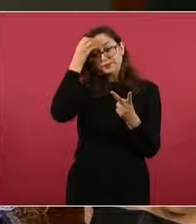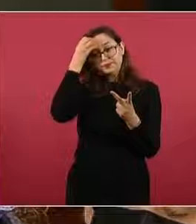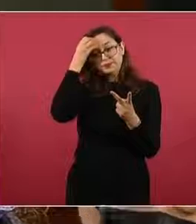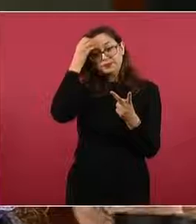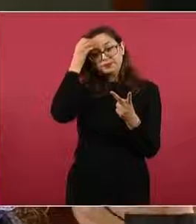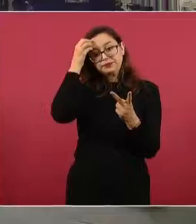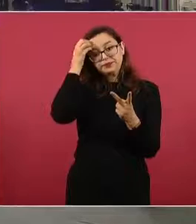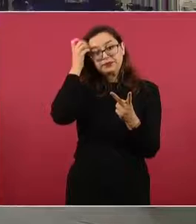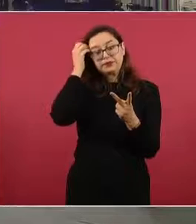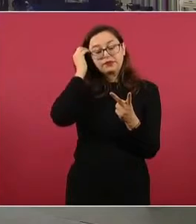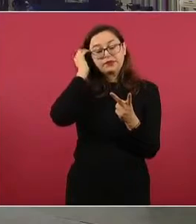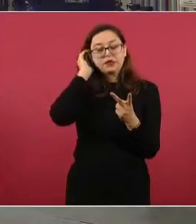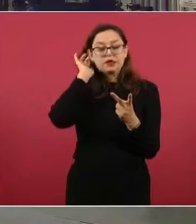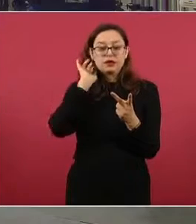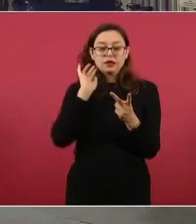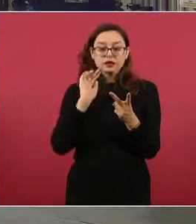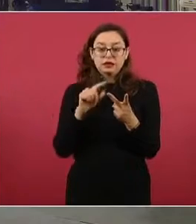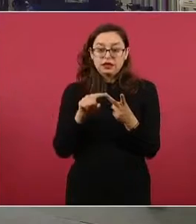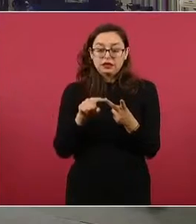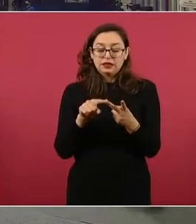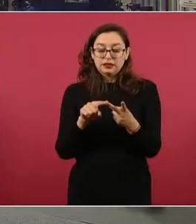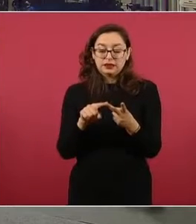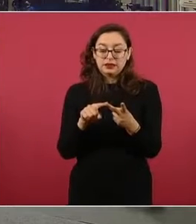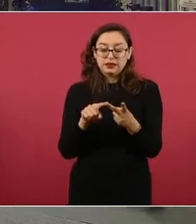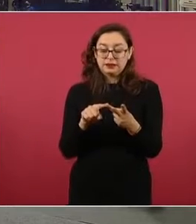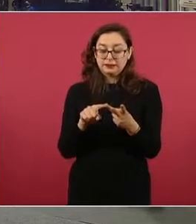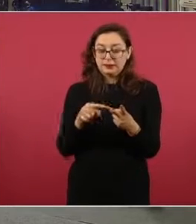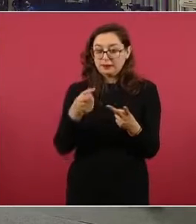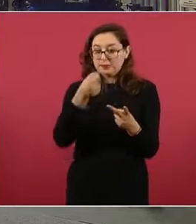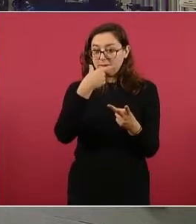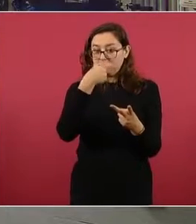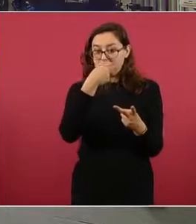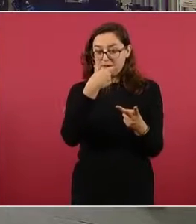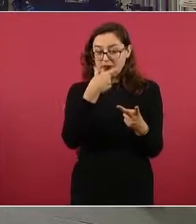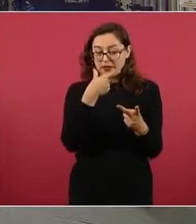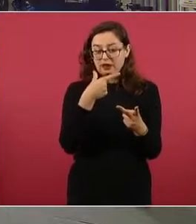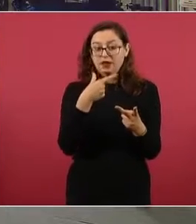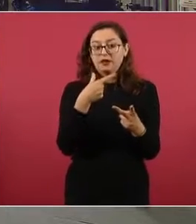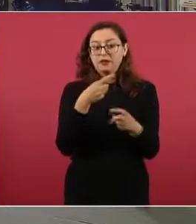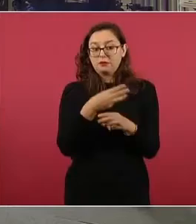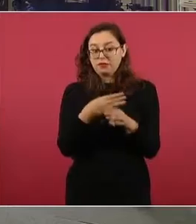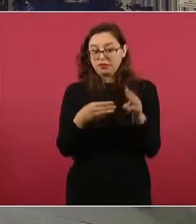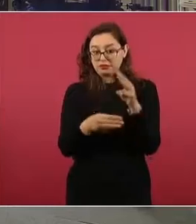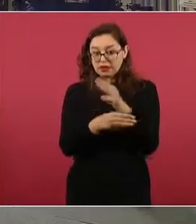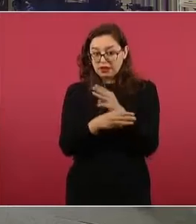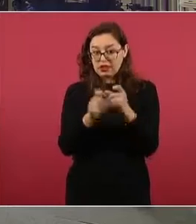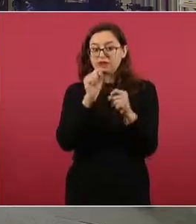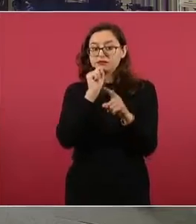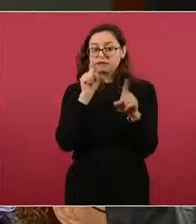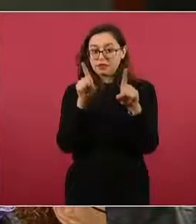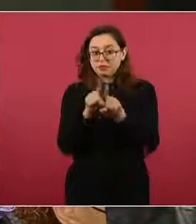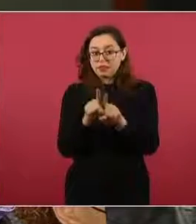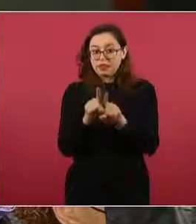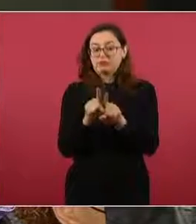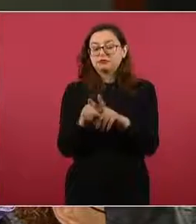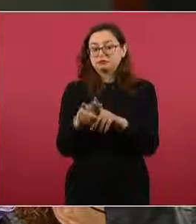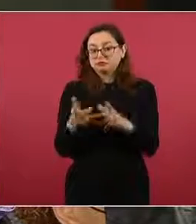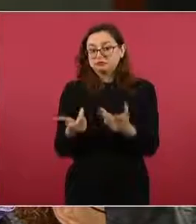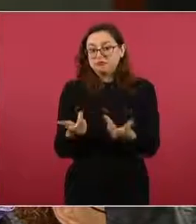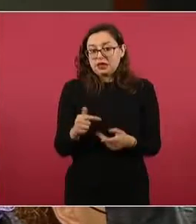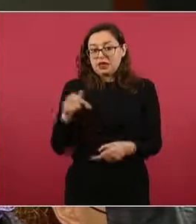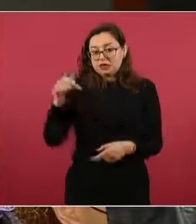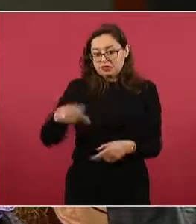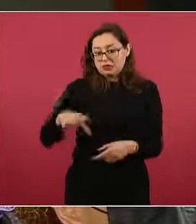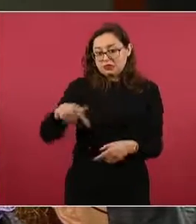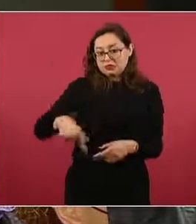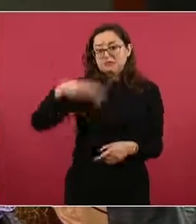insumos médicos danesa ya vino a México. Son varias y se